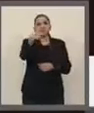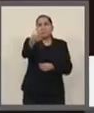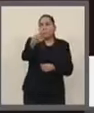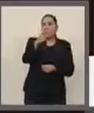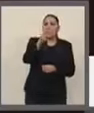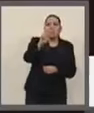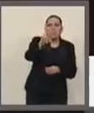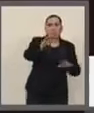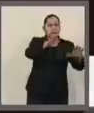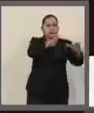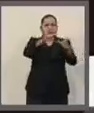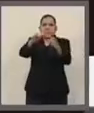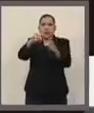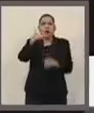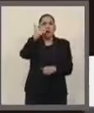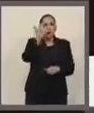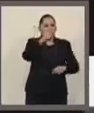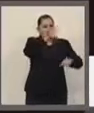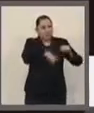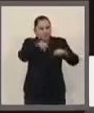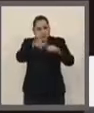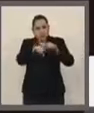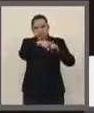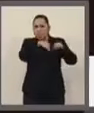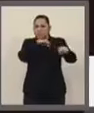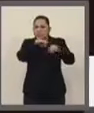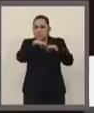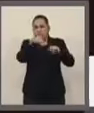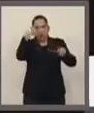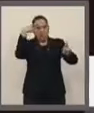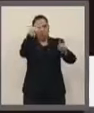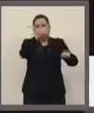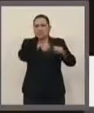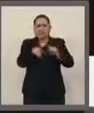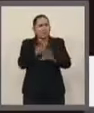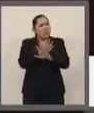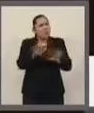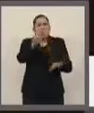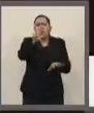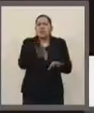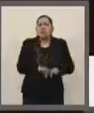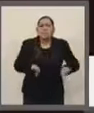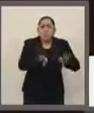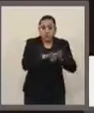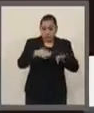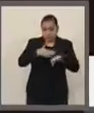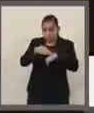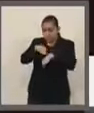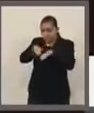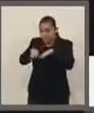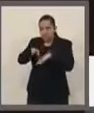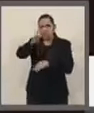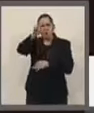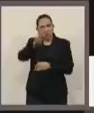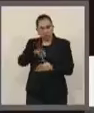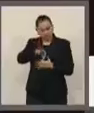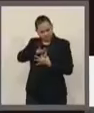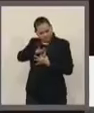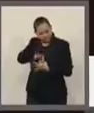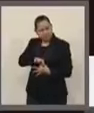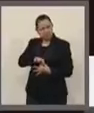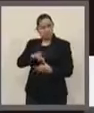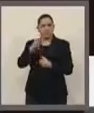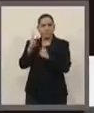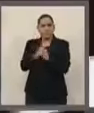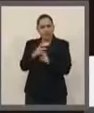lo que queremos es que se sirva con patriotismo, con honestidad, con compromiso, sin hipocresía, sin doble moral